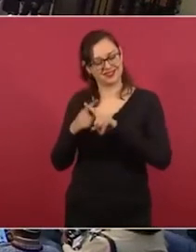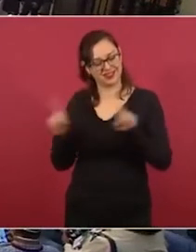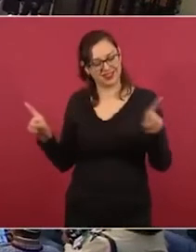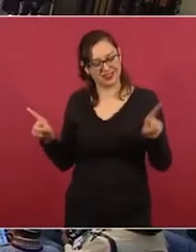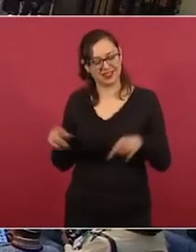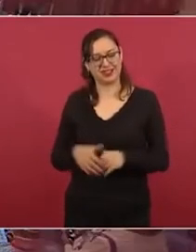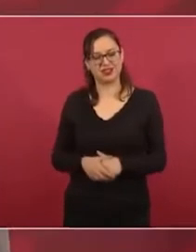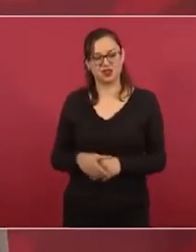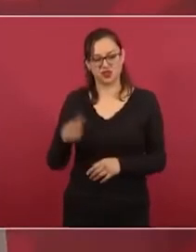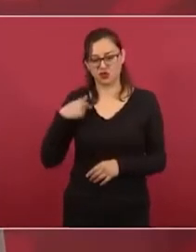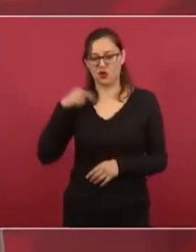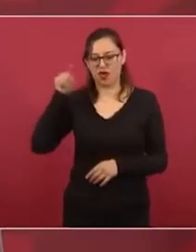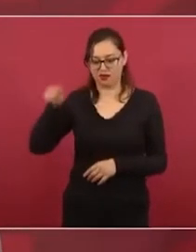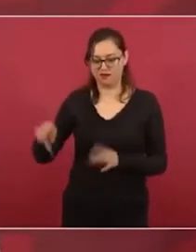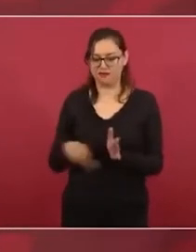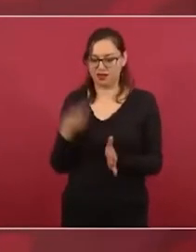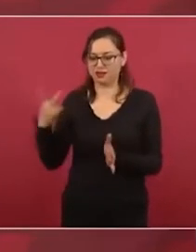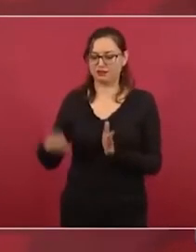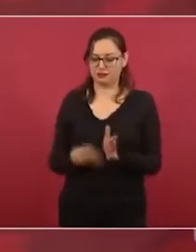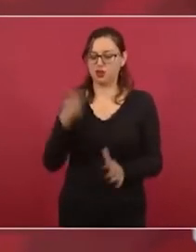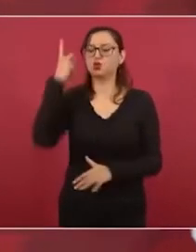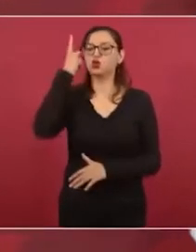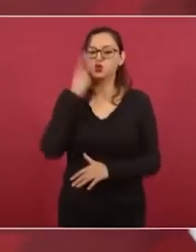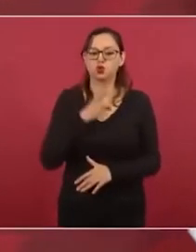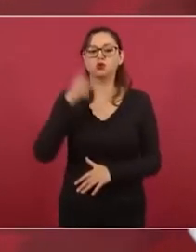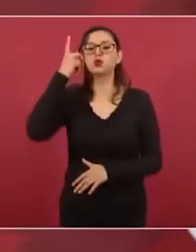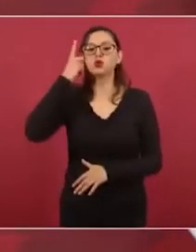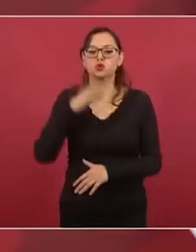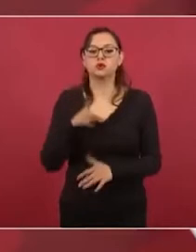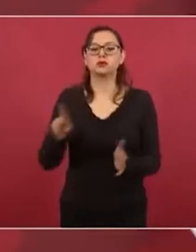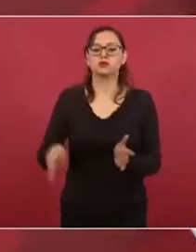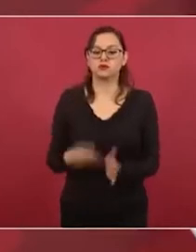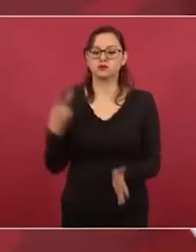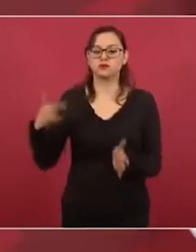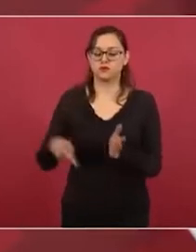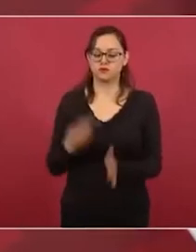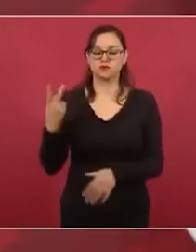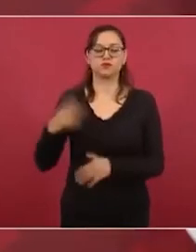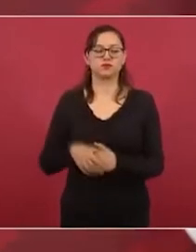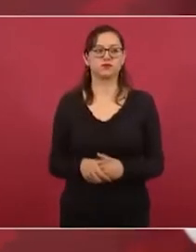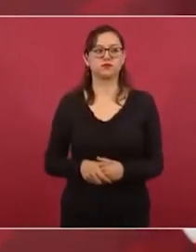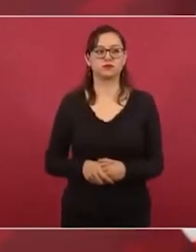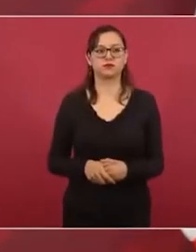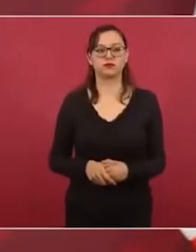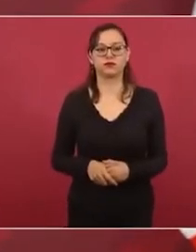Ahí me he quedado a dormir como dos veces.